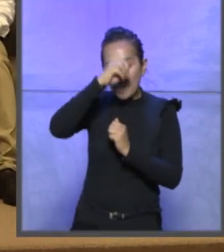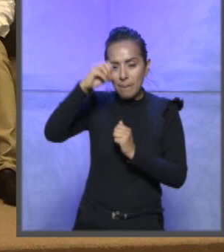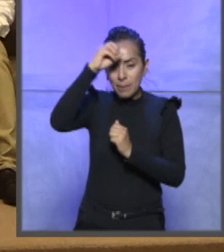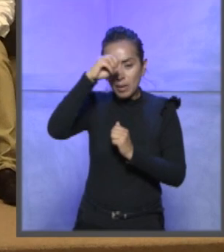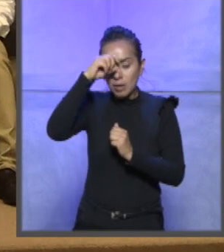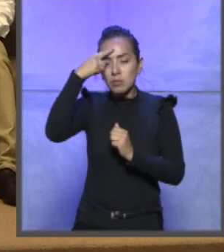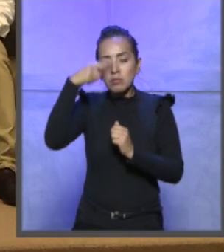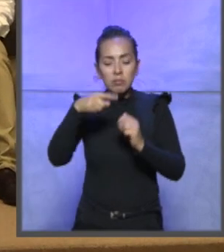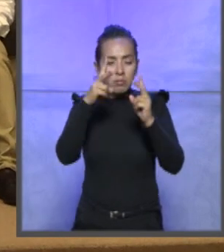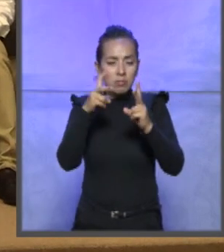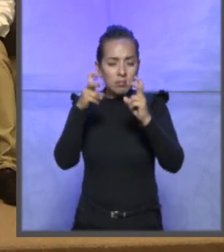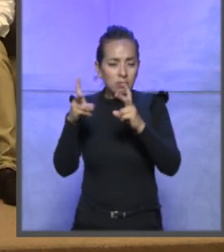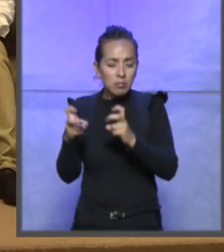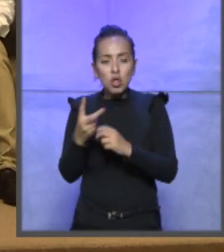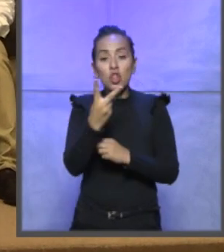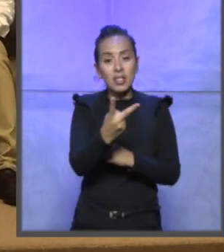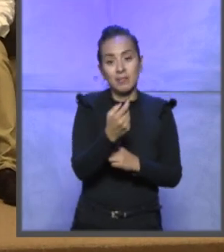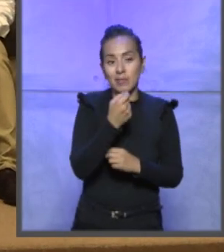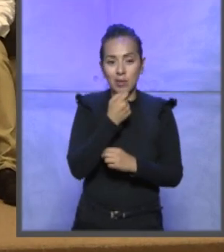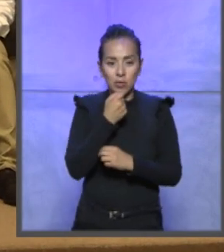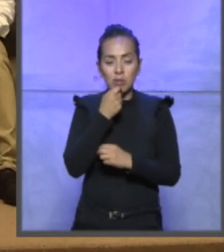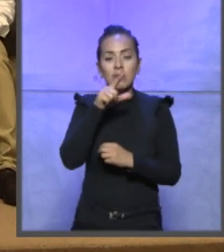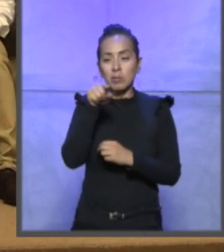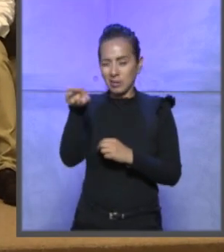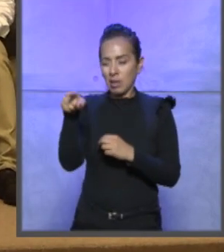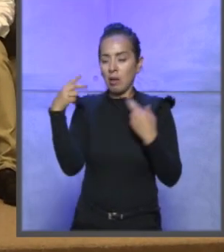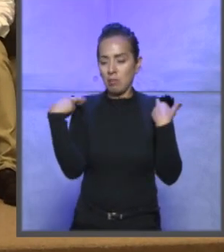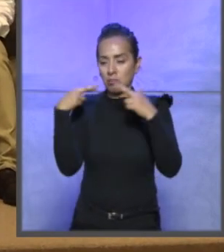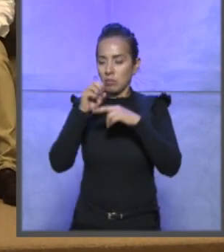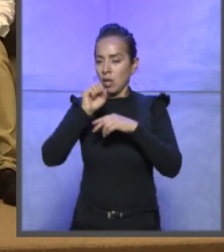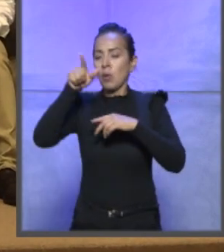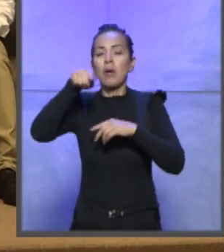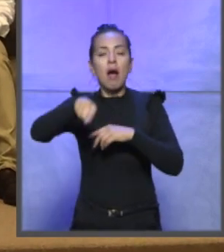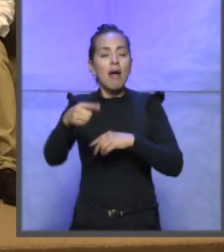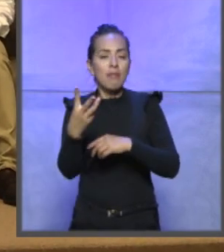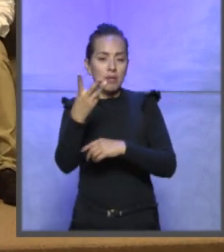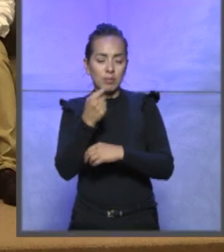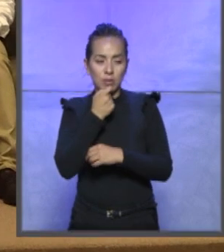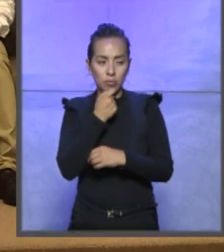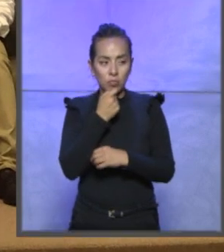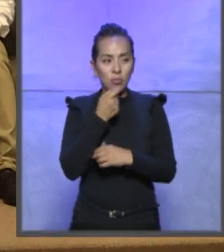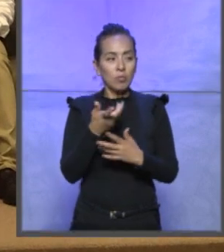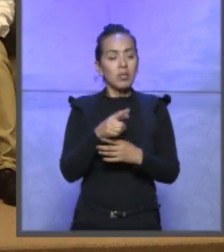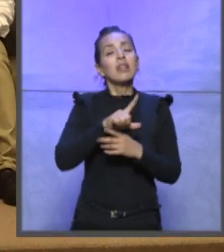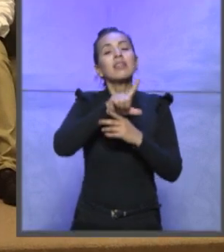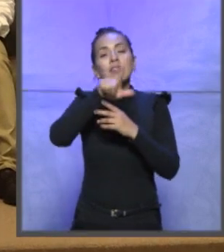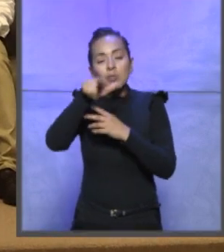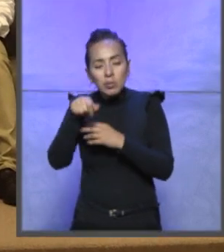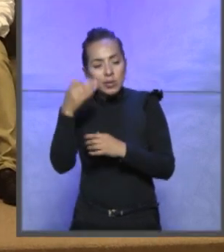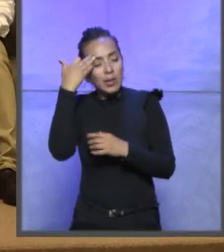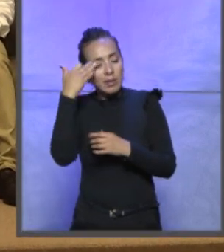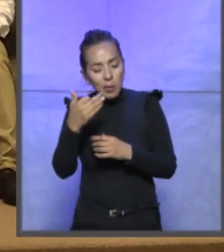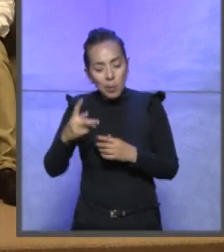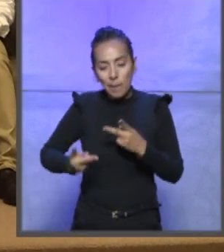uno de ustedes pueda desarrollar, que será de 2 minutos y en el caso de la experta será de 3 minutos. Y posteriormente tenemos una etapa